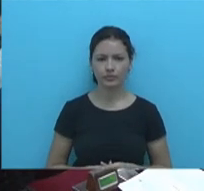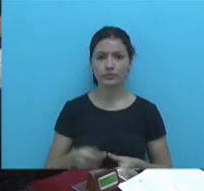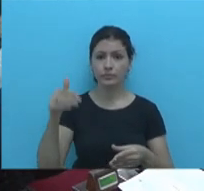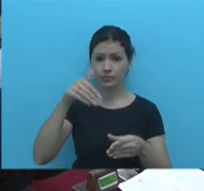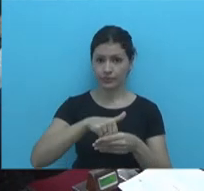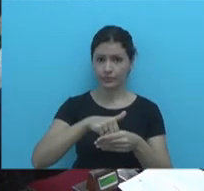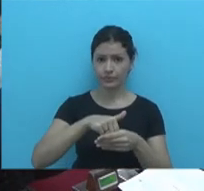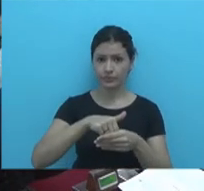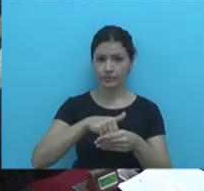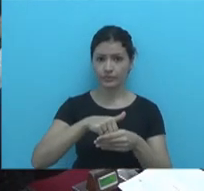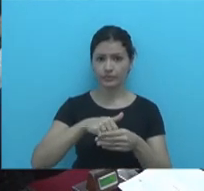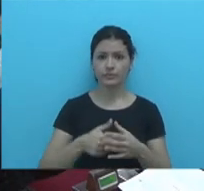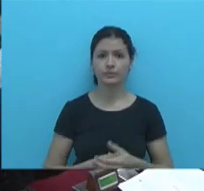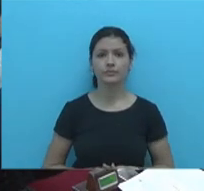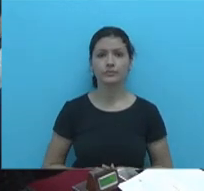¿Votamos?